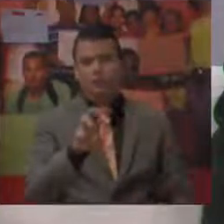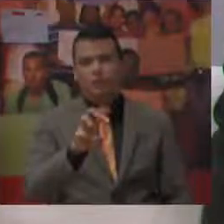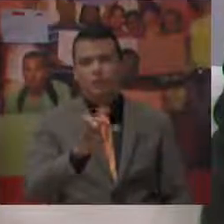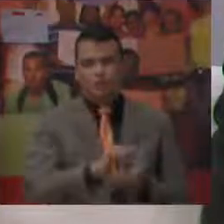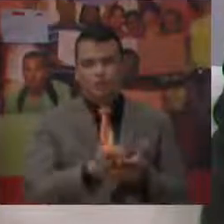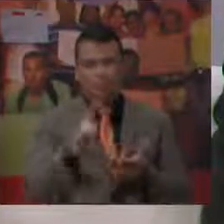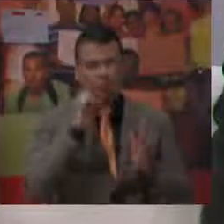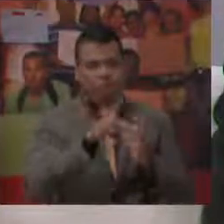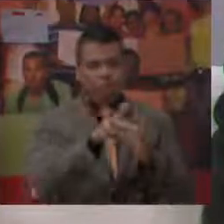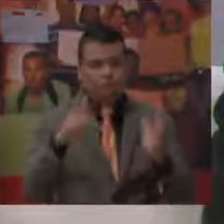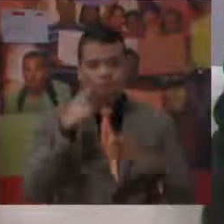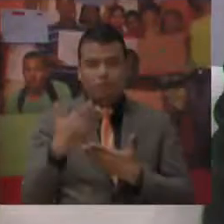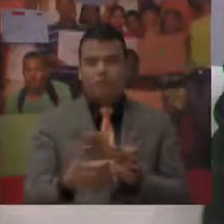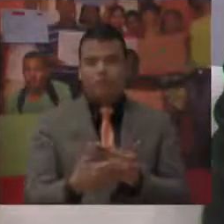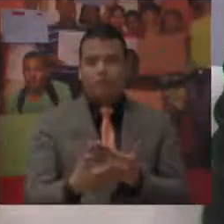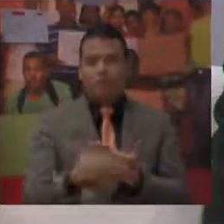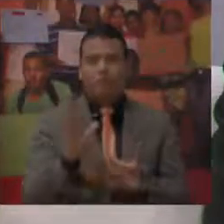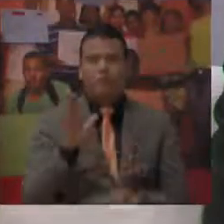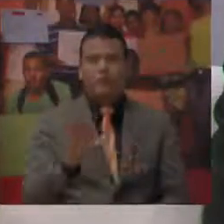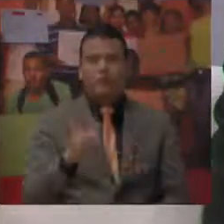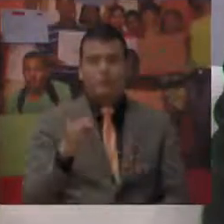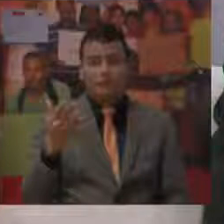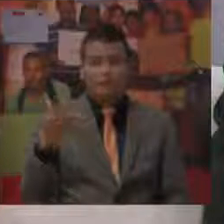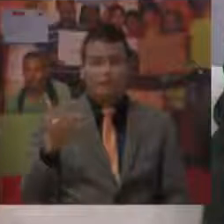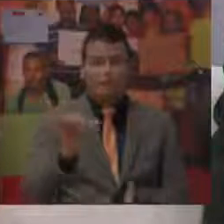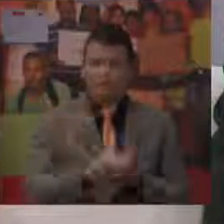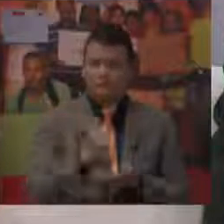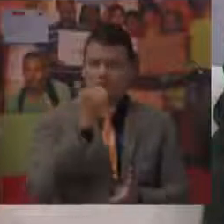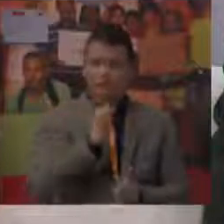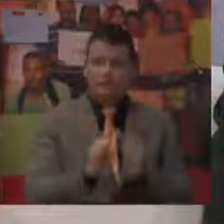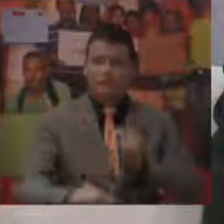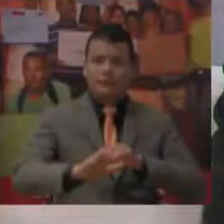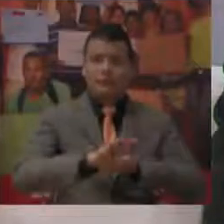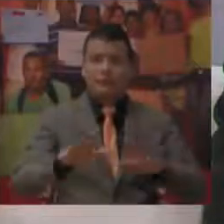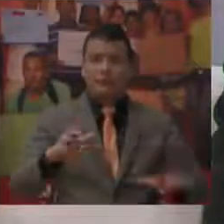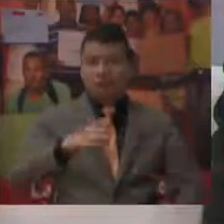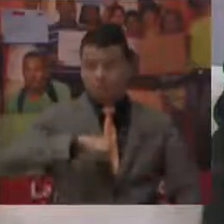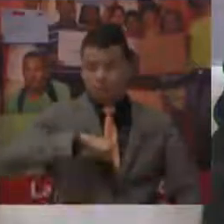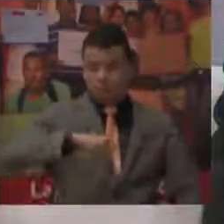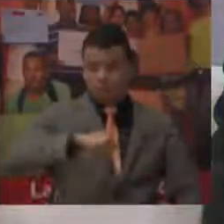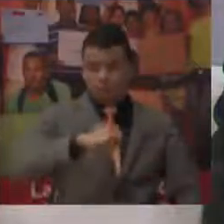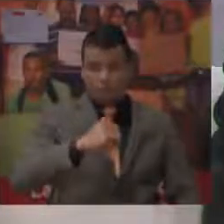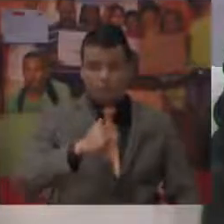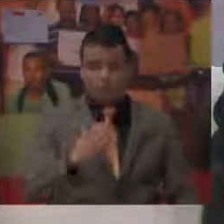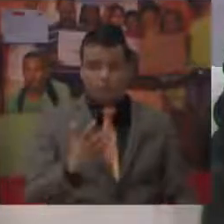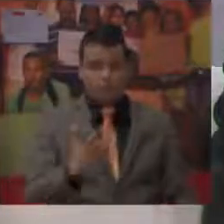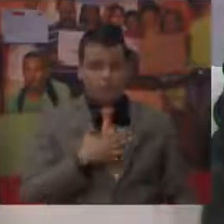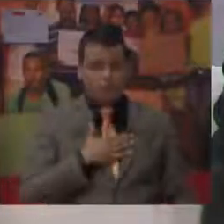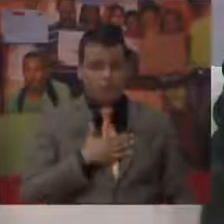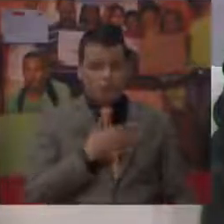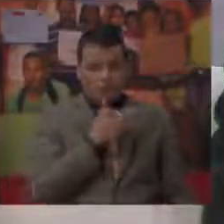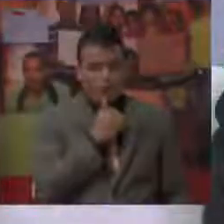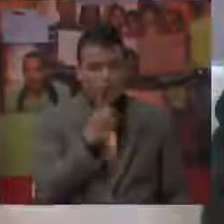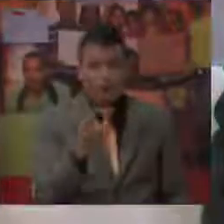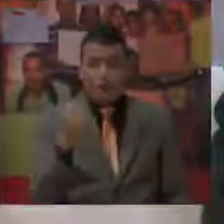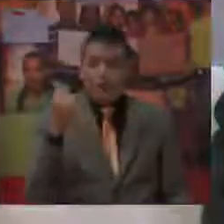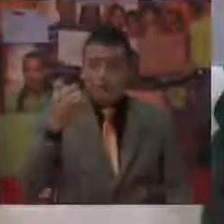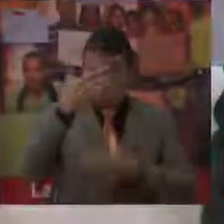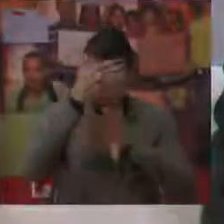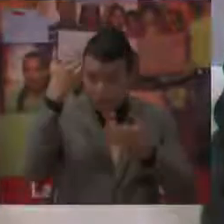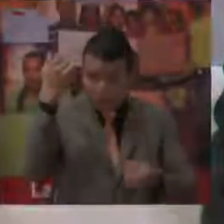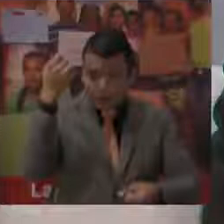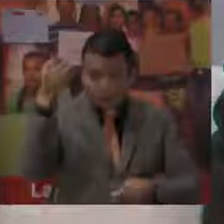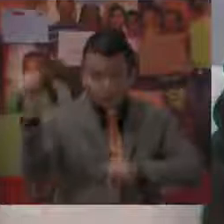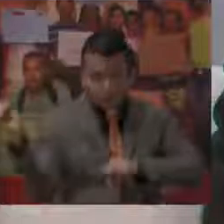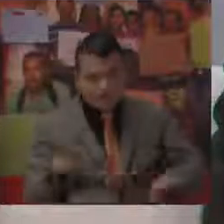la Constitución dice que ese antecedente es de por vida, entonces no tendremos derecho de por vida los desmovilizados de